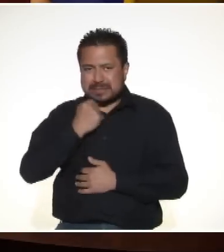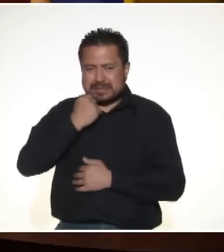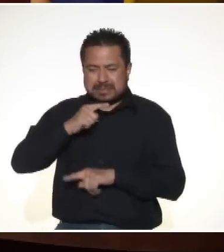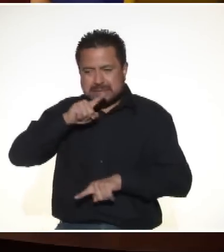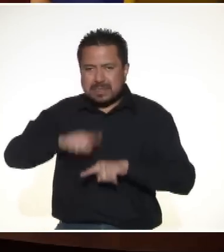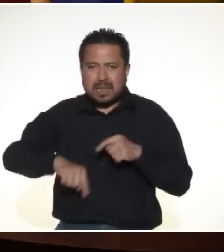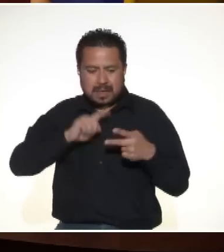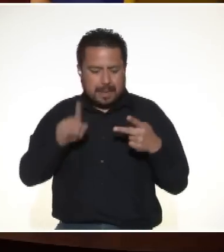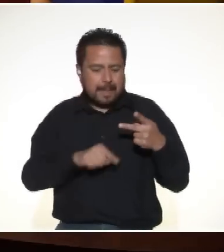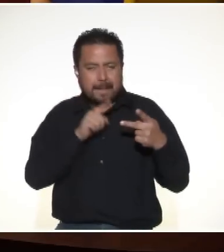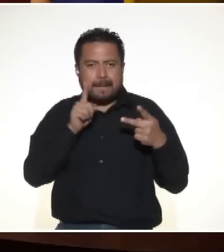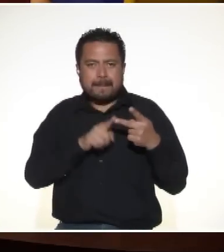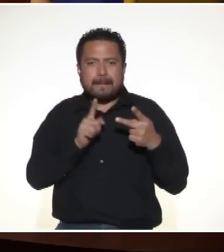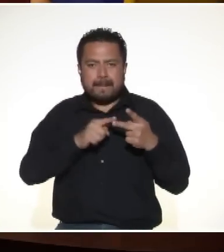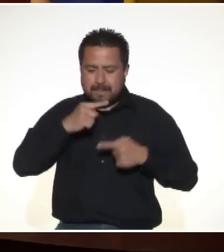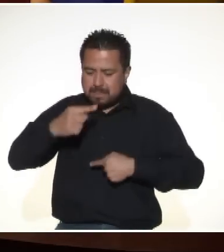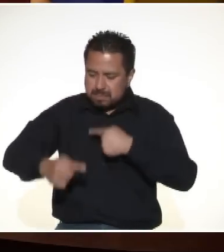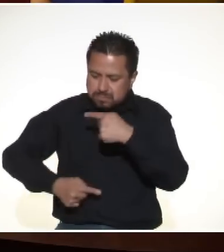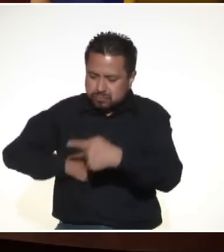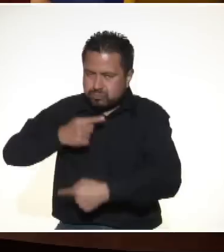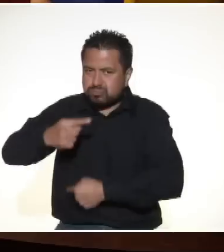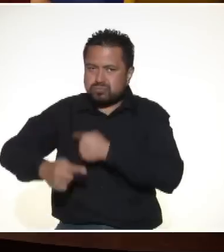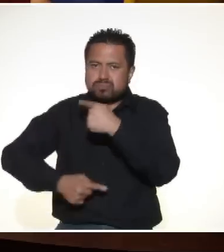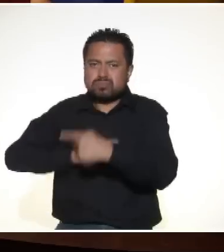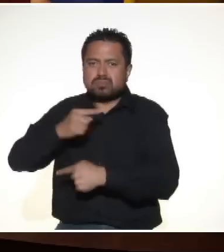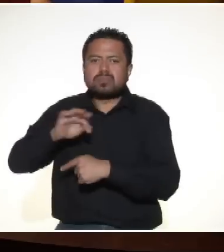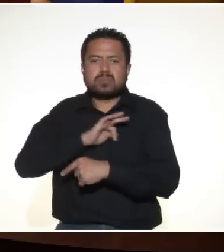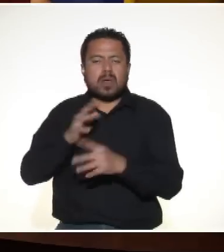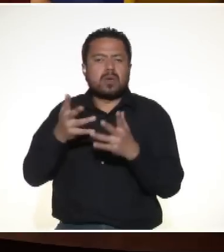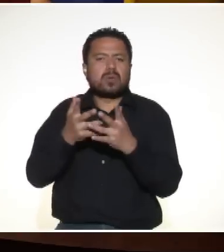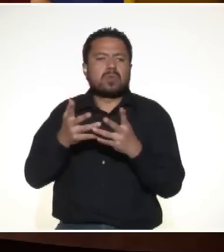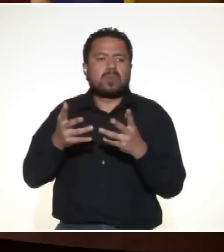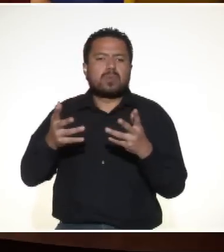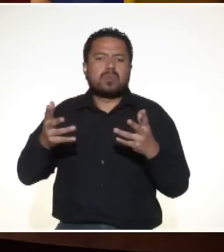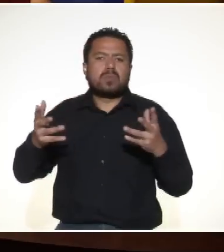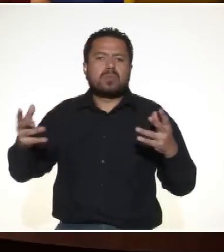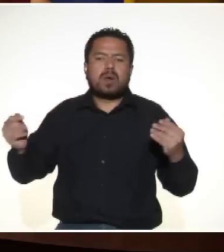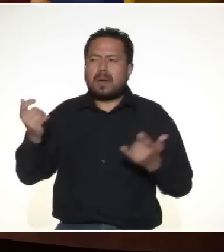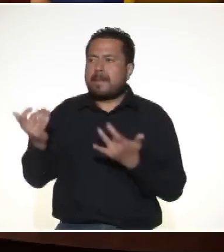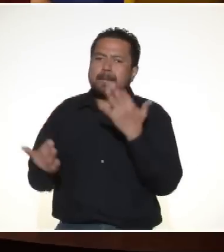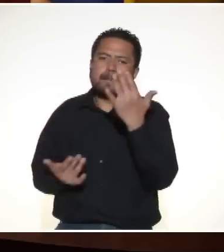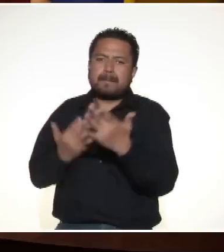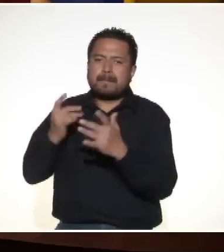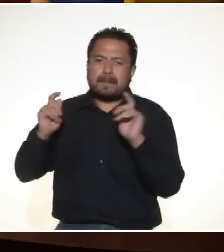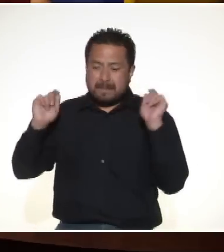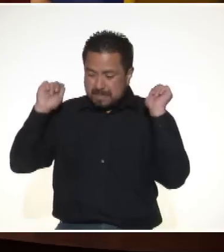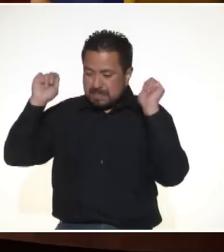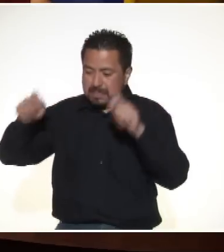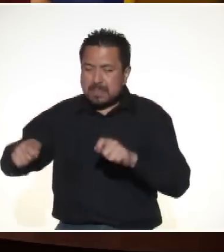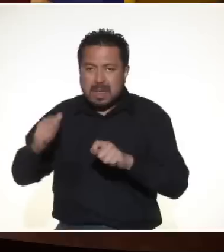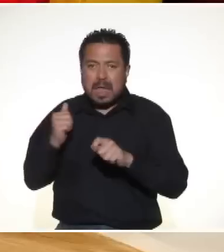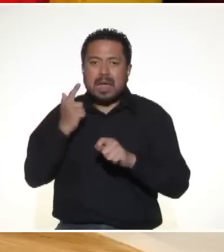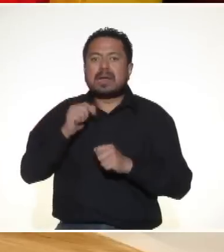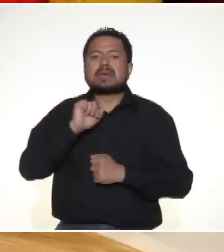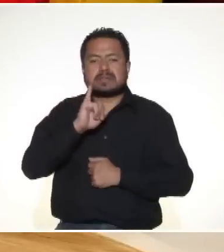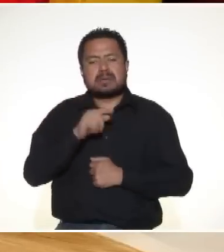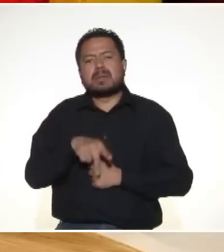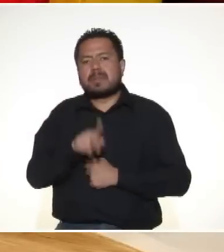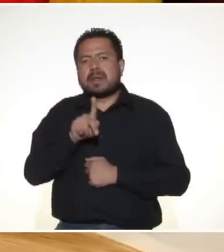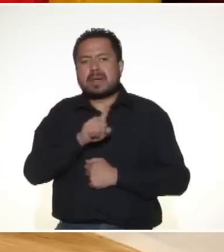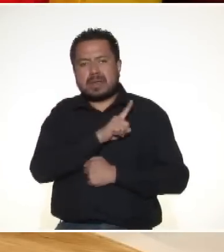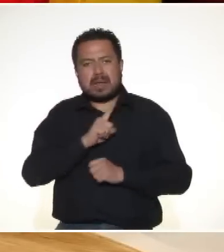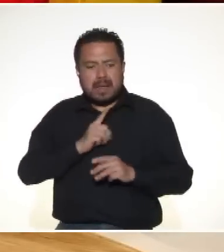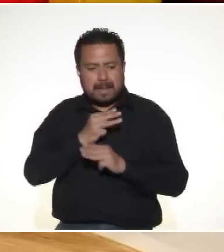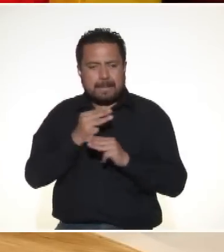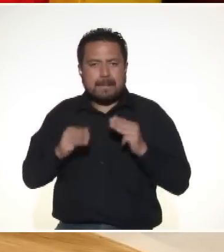y la segunda es que el efecto de rodar vaya apagando, sofocando las flamas. ¿Taparlos con algo? Sí, siempre y cuando sea un